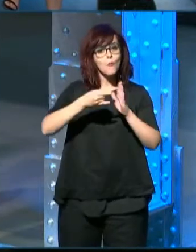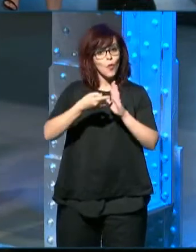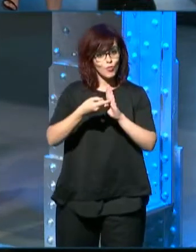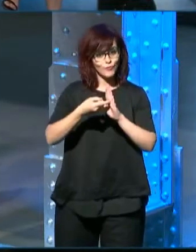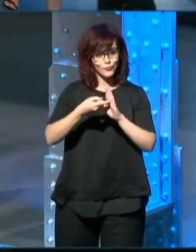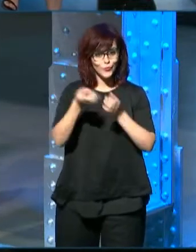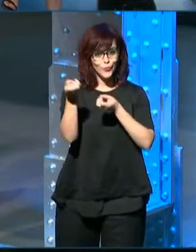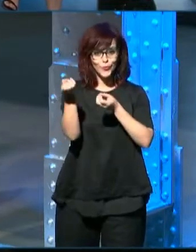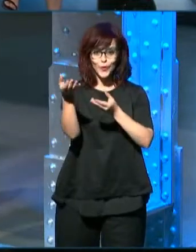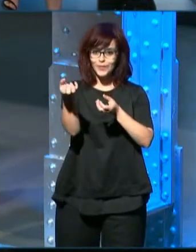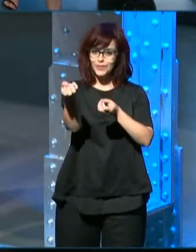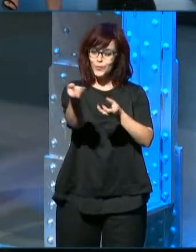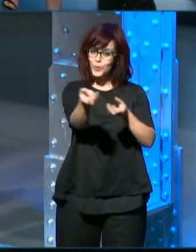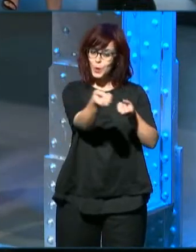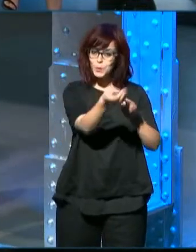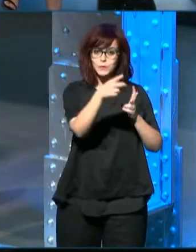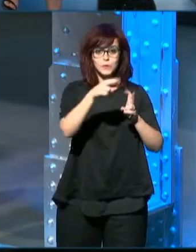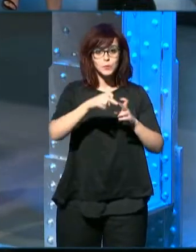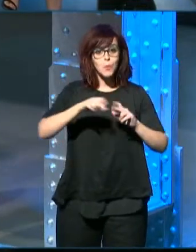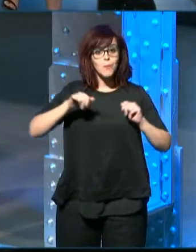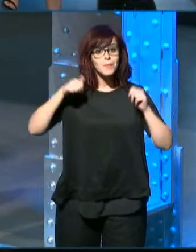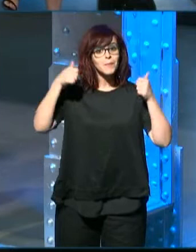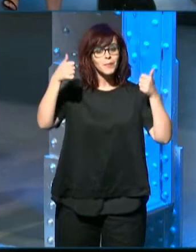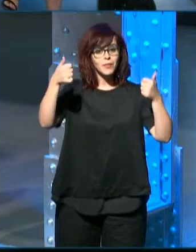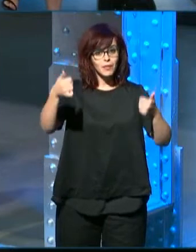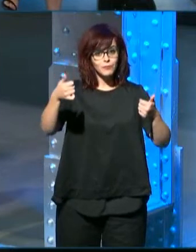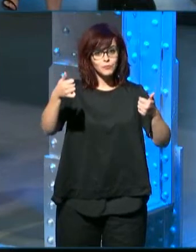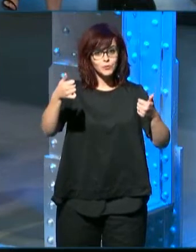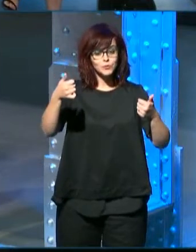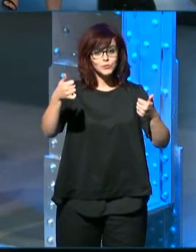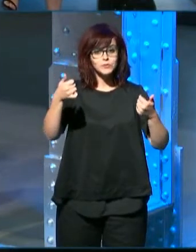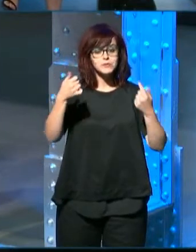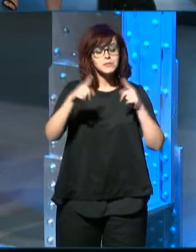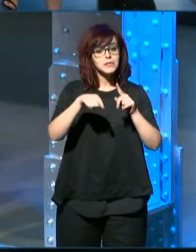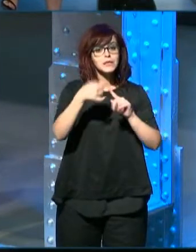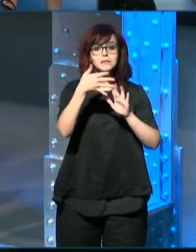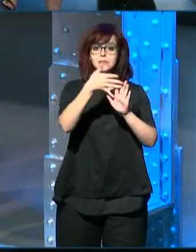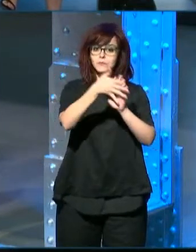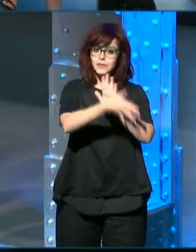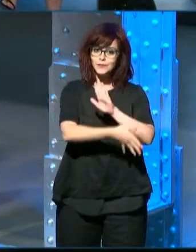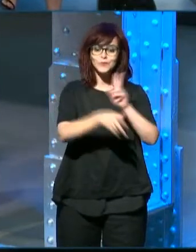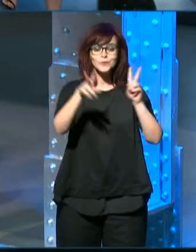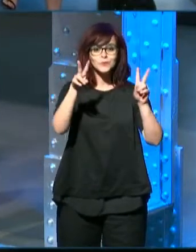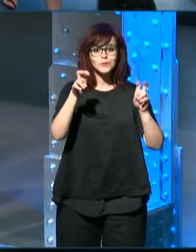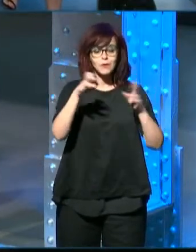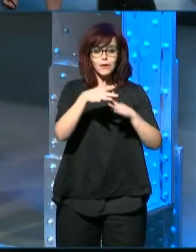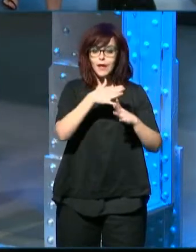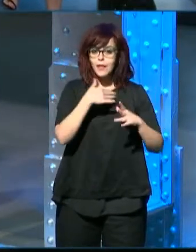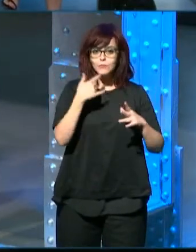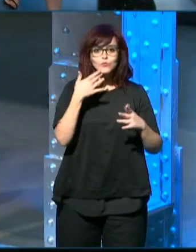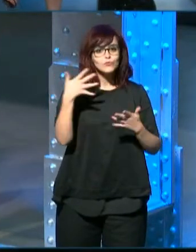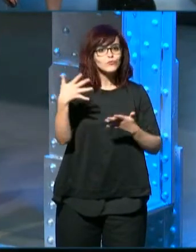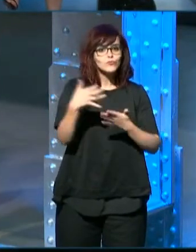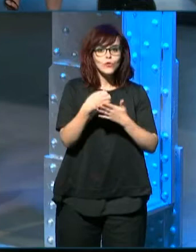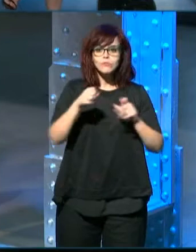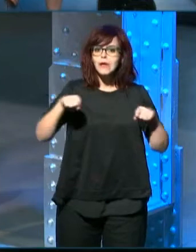estábamos iniciando y les explicamos que queríamos que fuera algo muy espontáneo